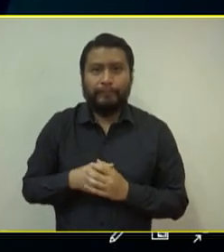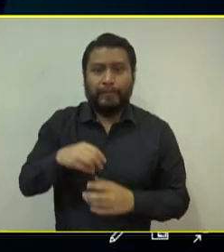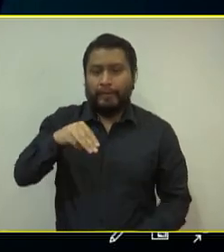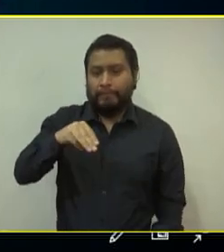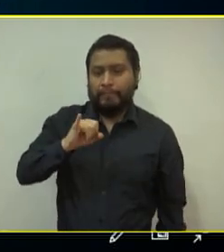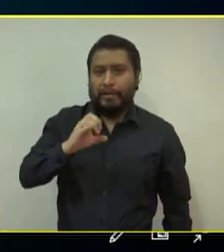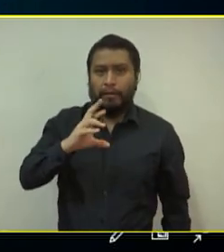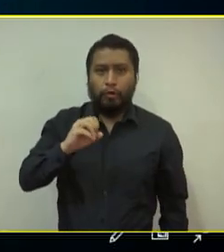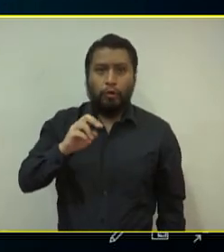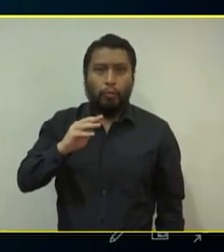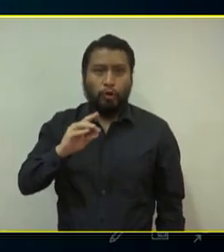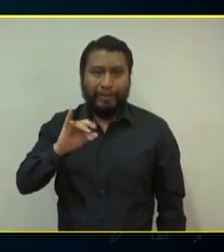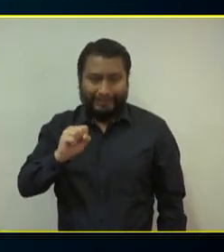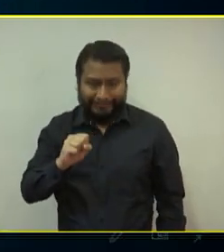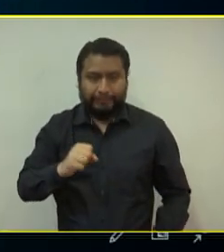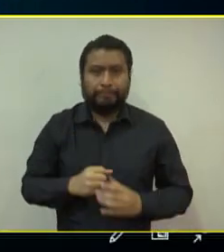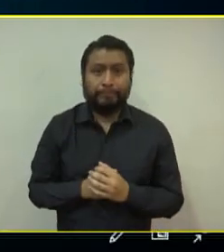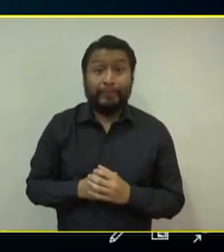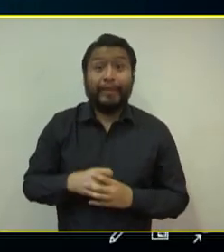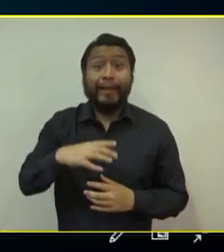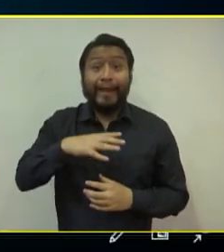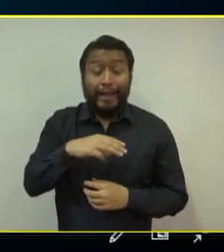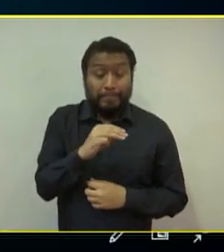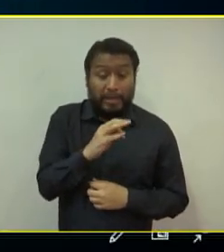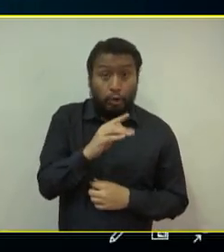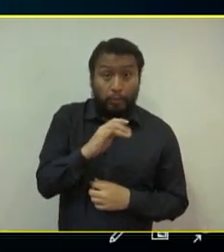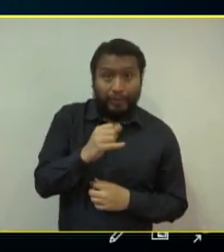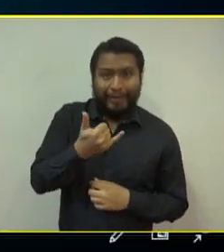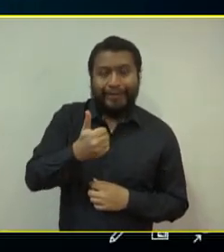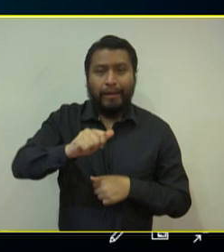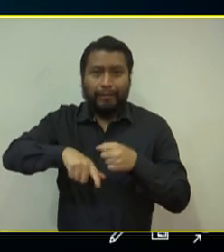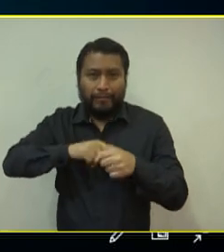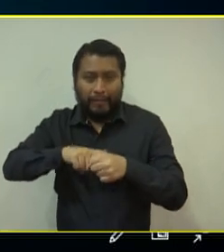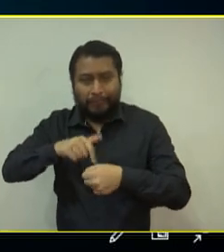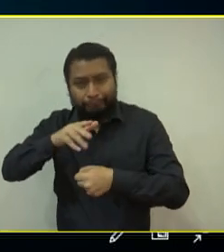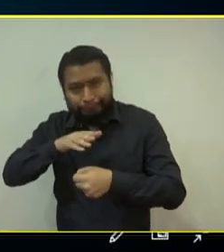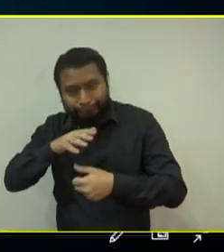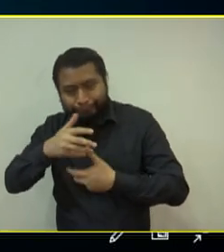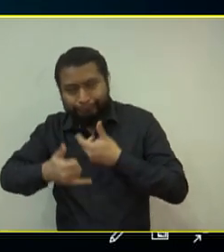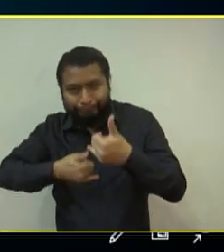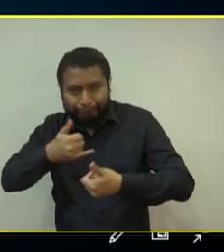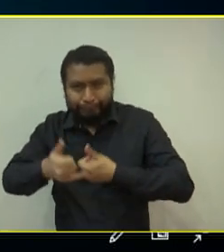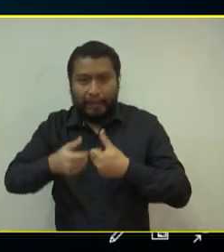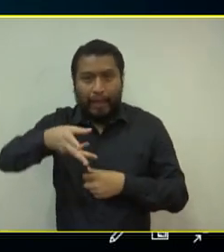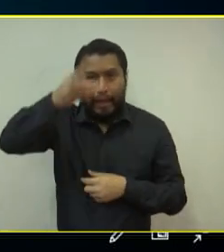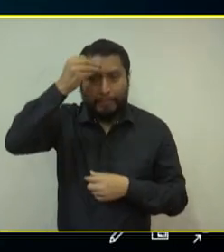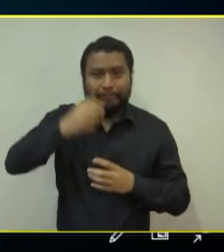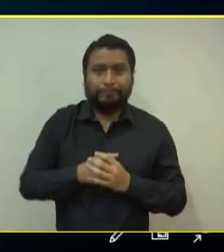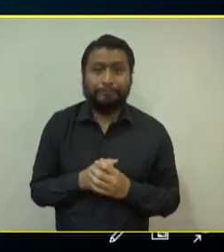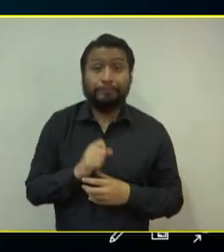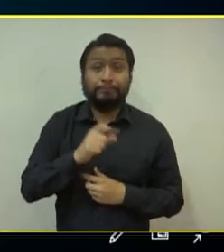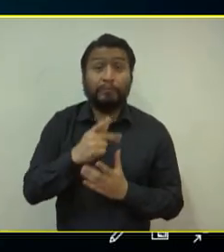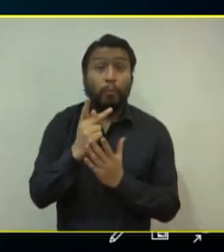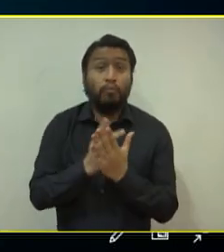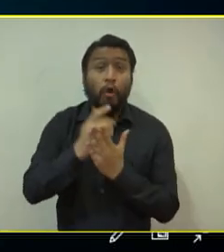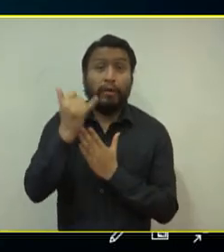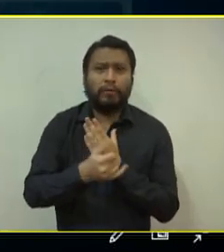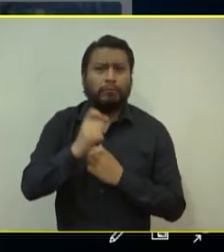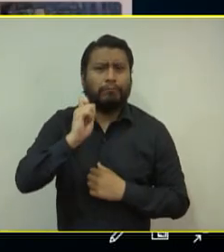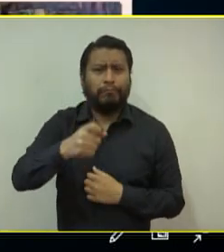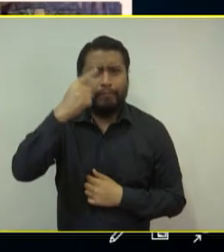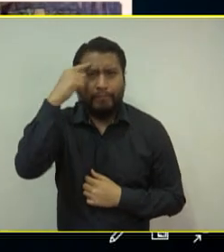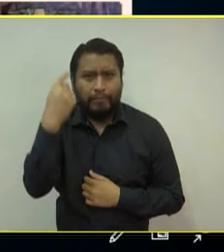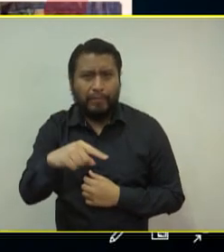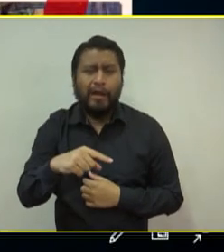Microbrodis. Microbiota y mascotas, una forma de aprender. Microbrodis es un proyecto que atiende a las